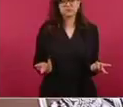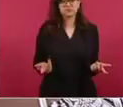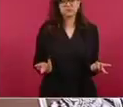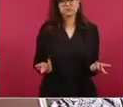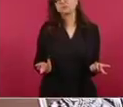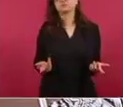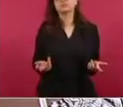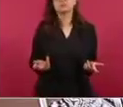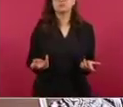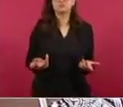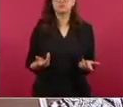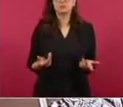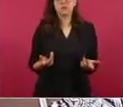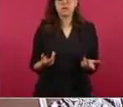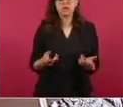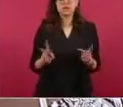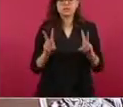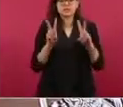de dignidad.